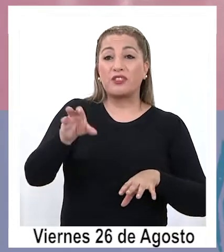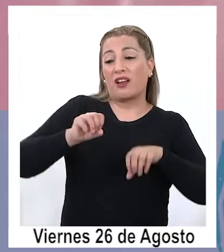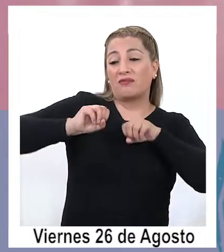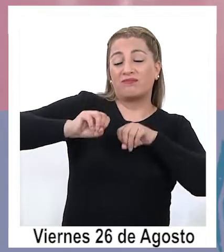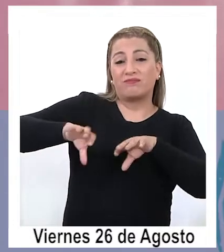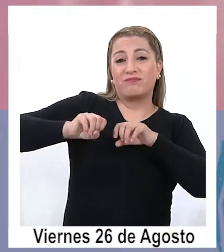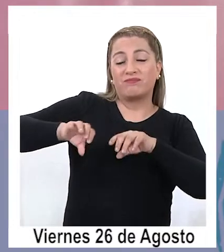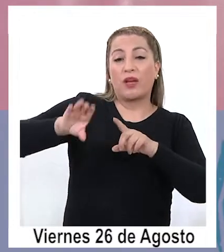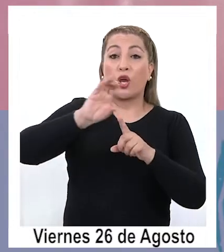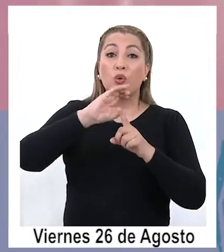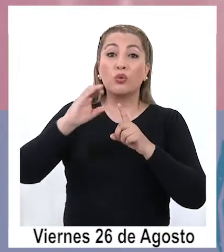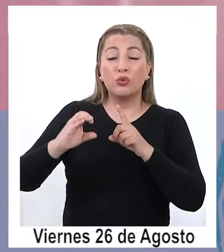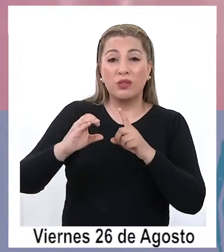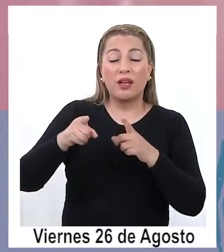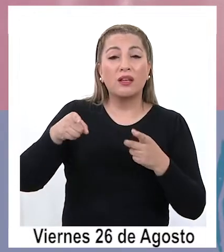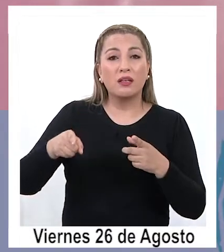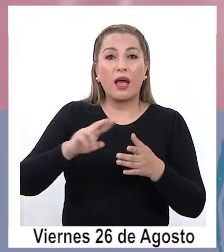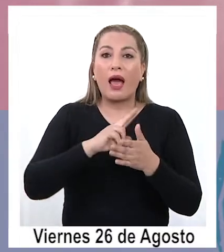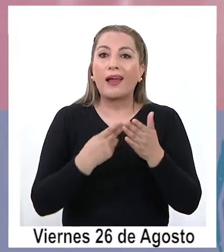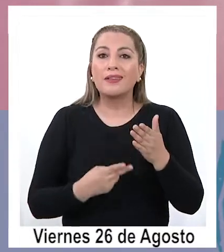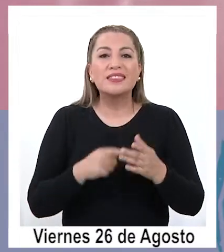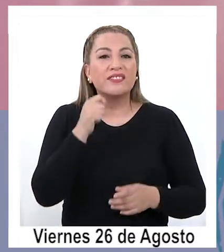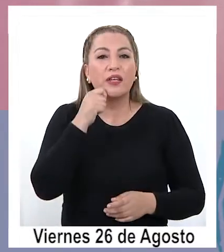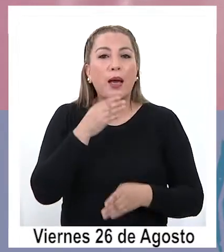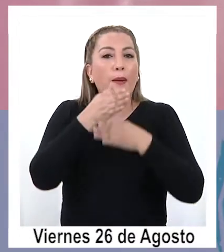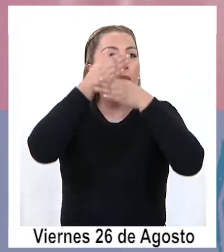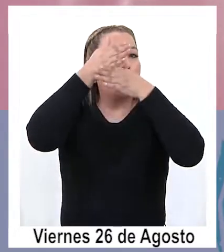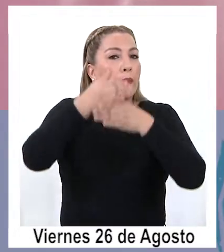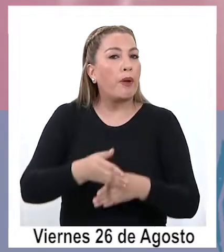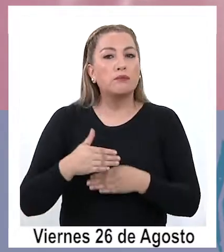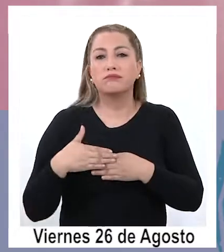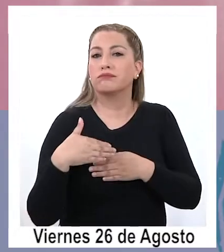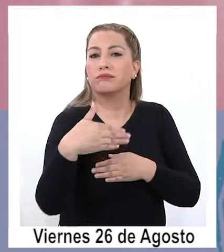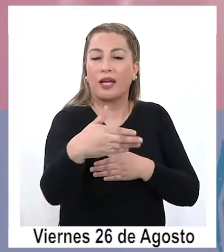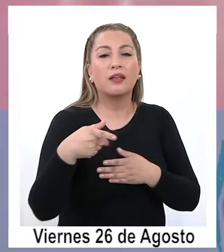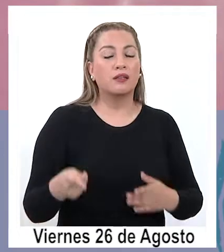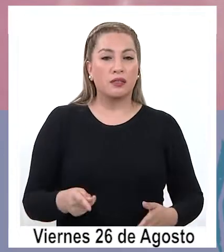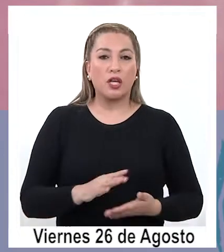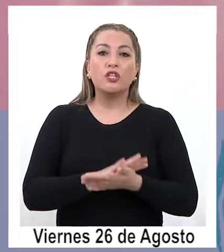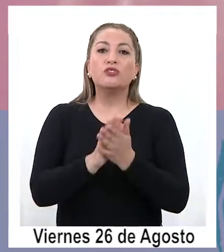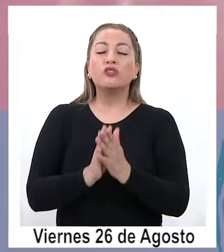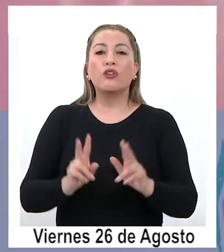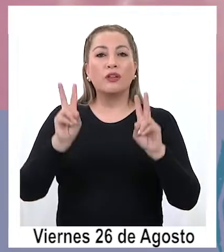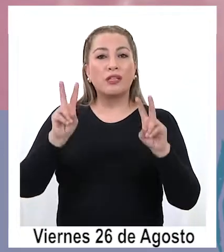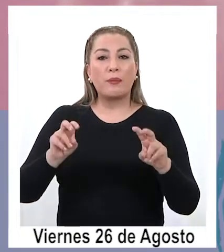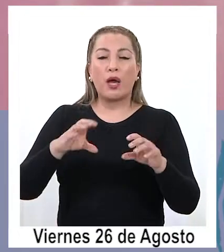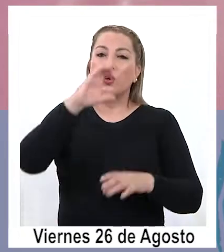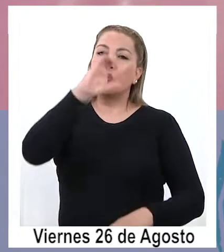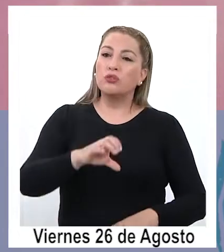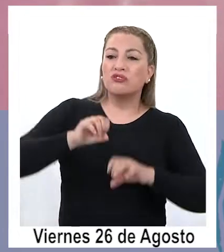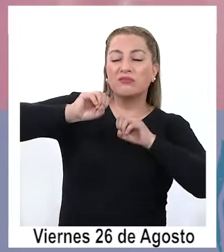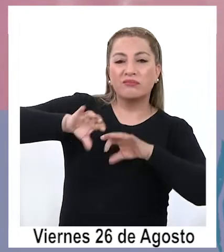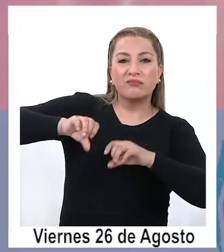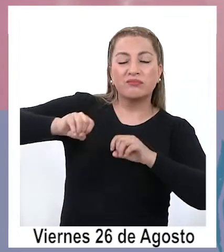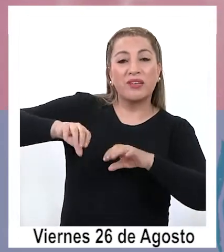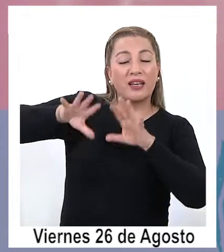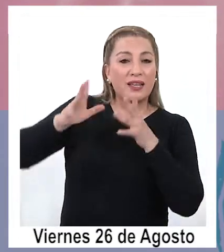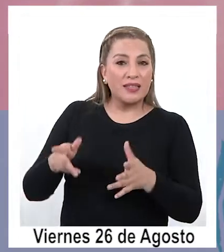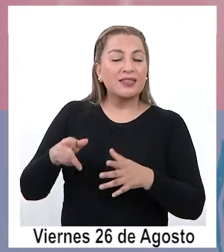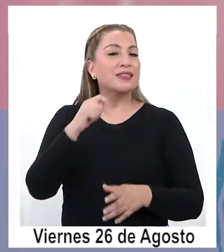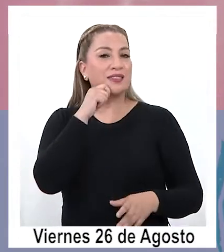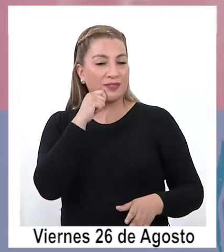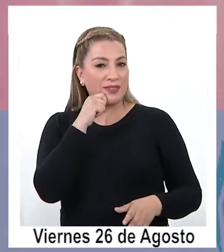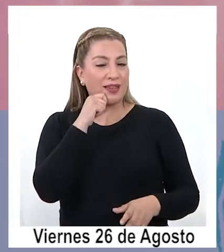la formación cultural y artística es que es permanente por lo tanto, todo el ámbito de las capacitaciones el ámbito de la formación